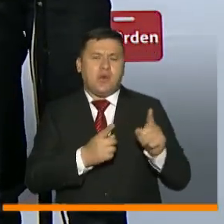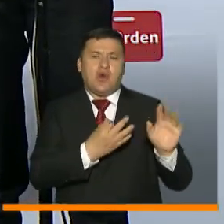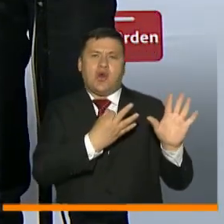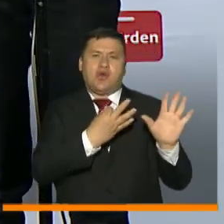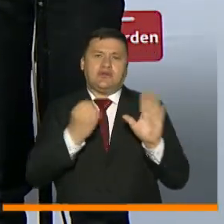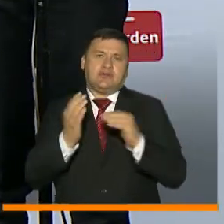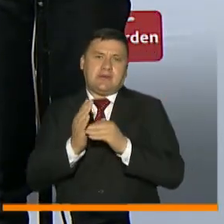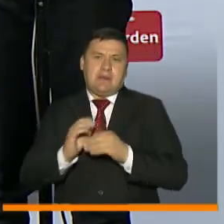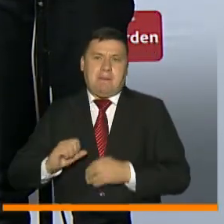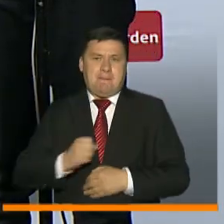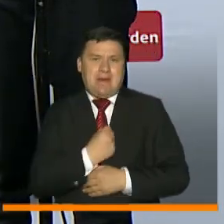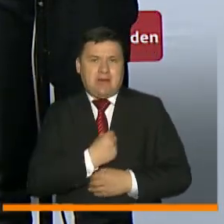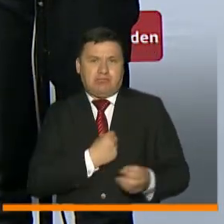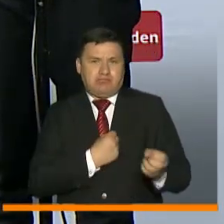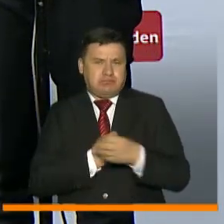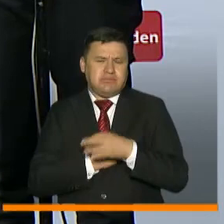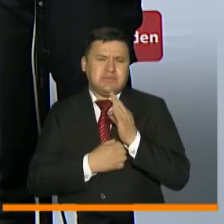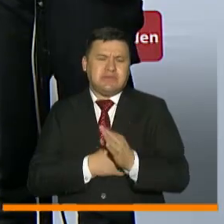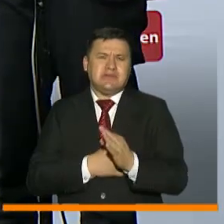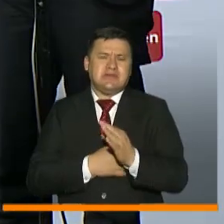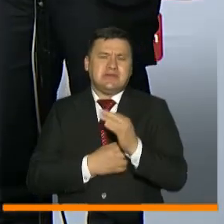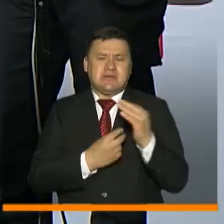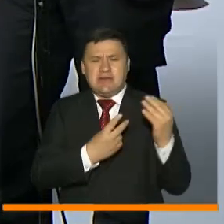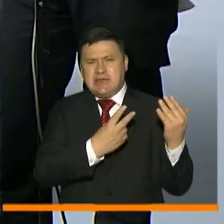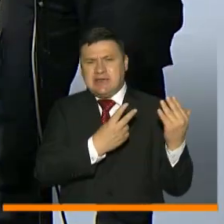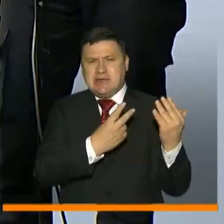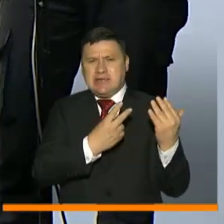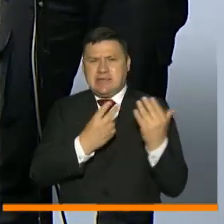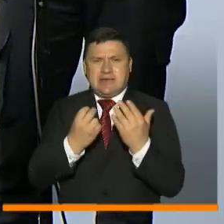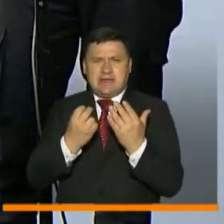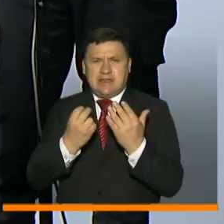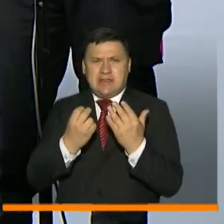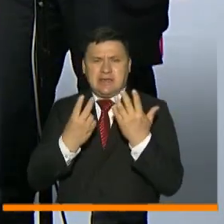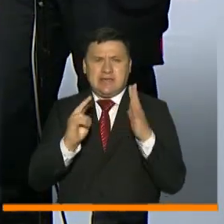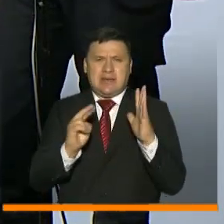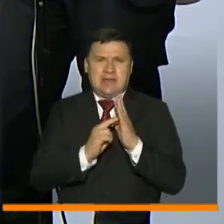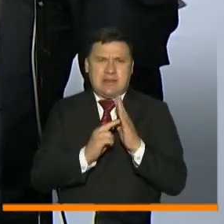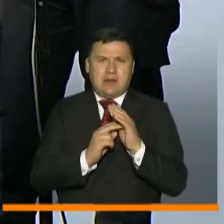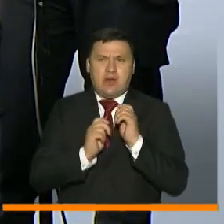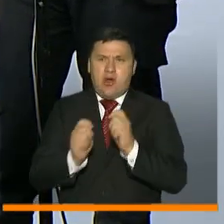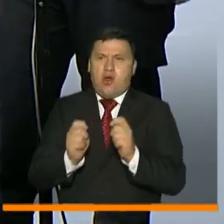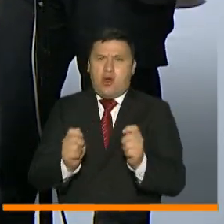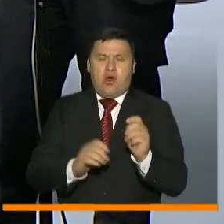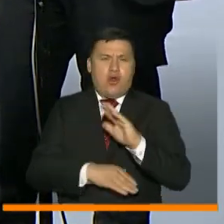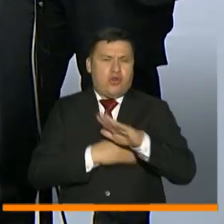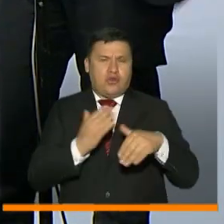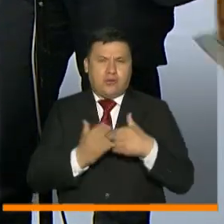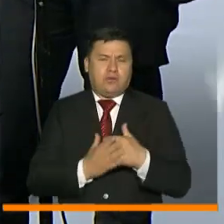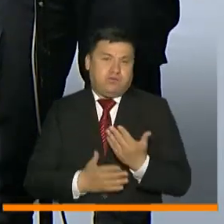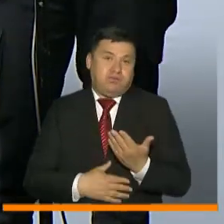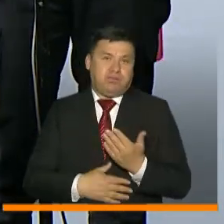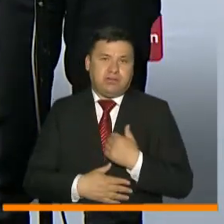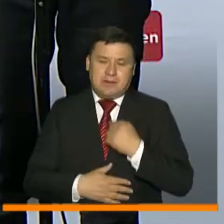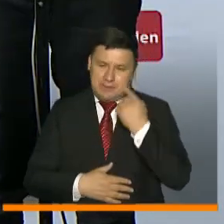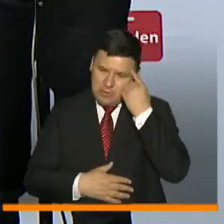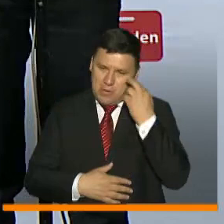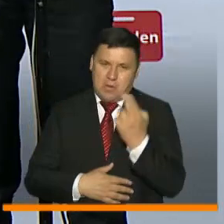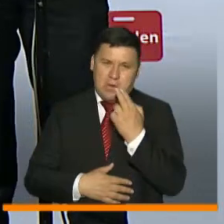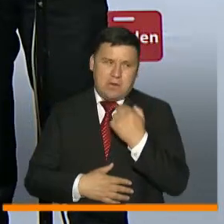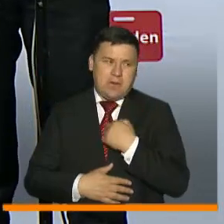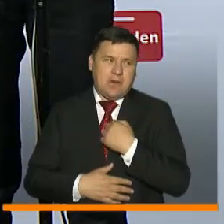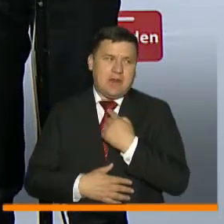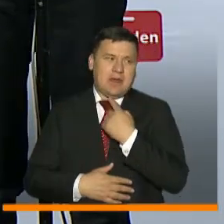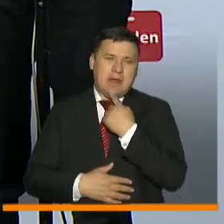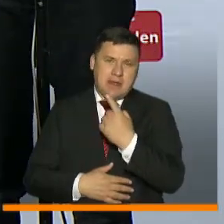mercados recibidos y 770.000 entregados, todavía como que vuelvo a pensar. Entonces yo siempre le